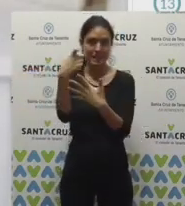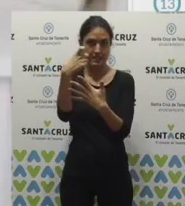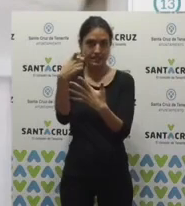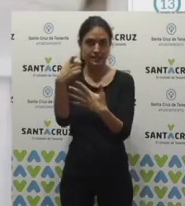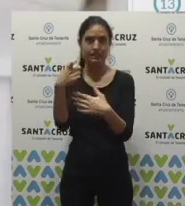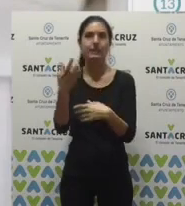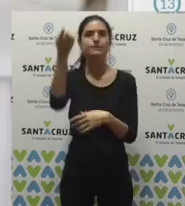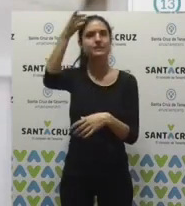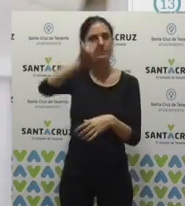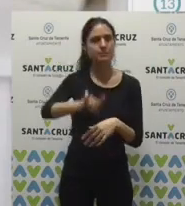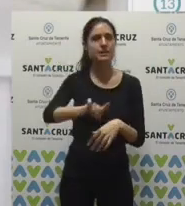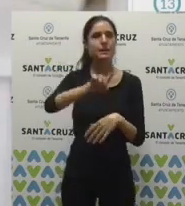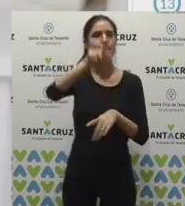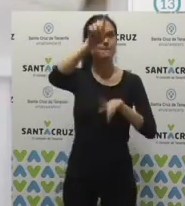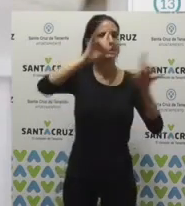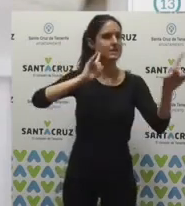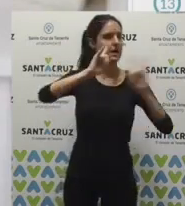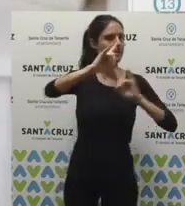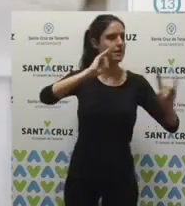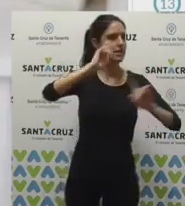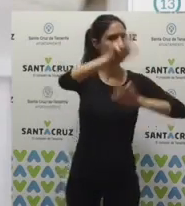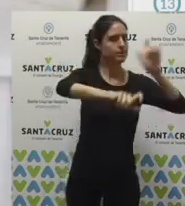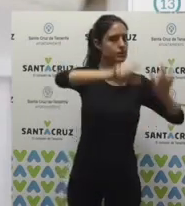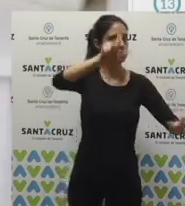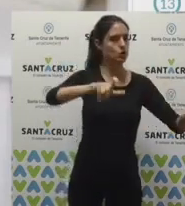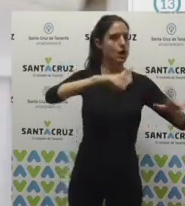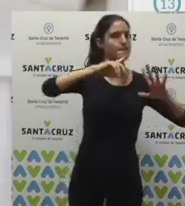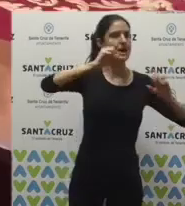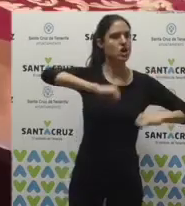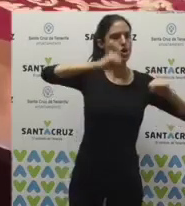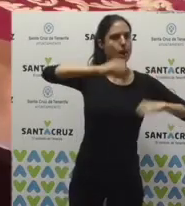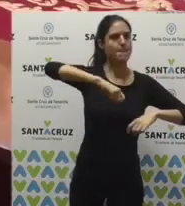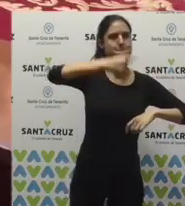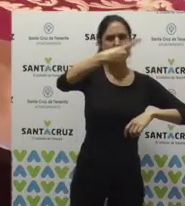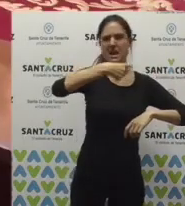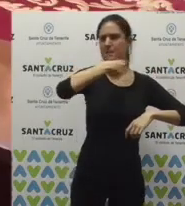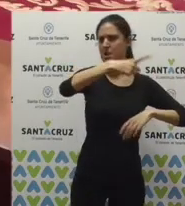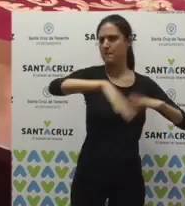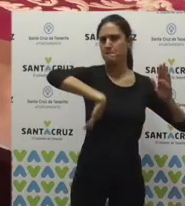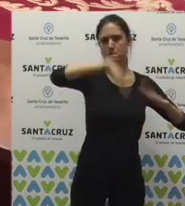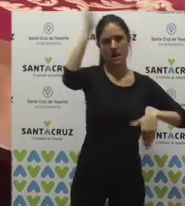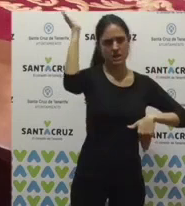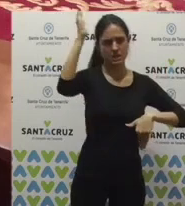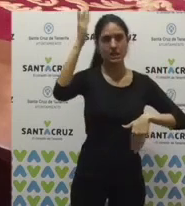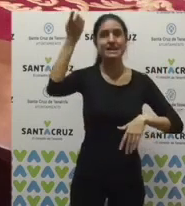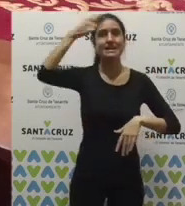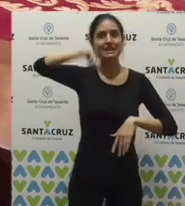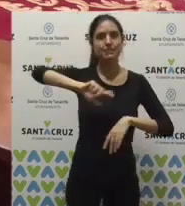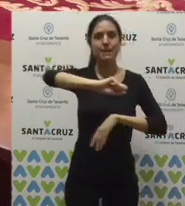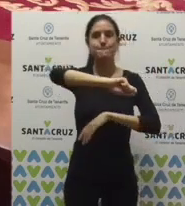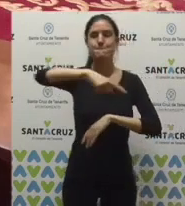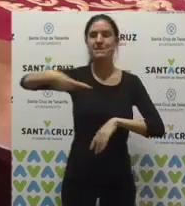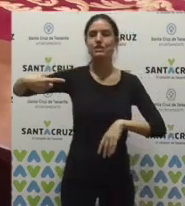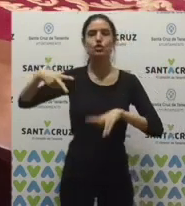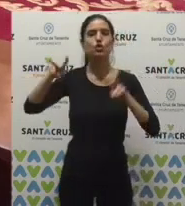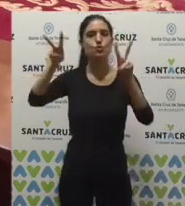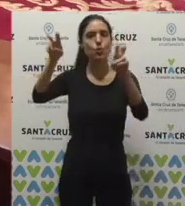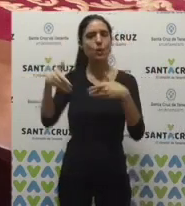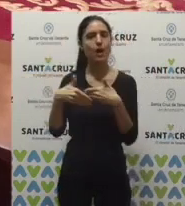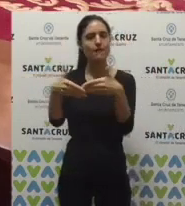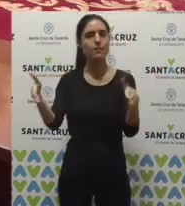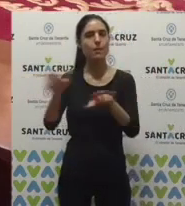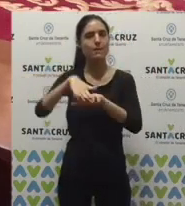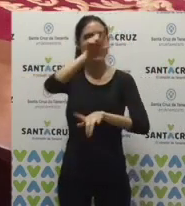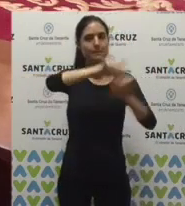mayores o a la apertura de nuevos pisos para para personas sin hogar entiendo